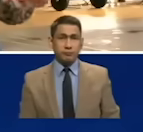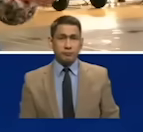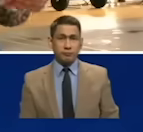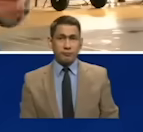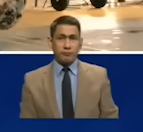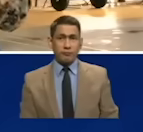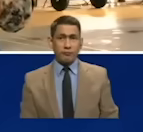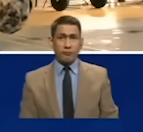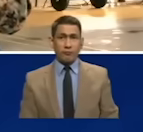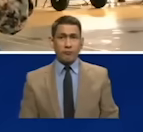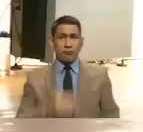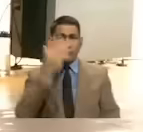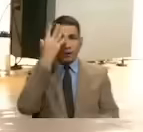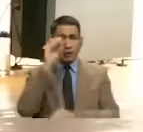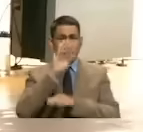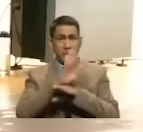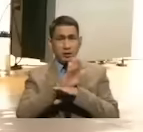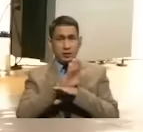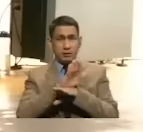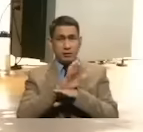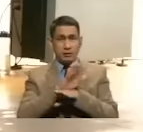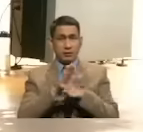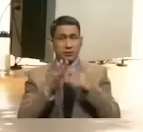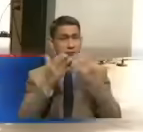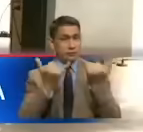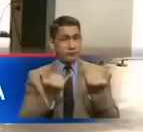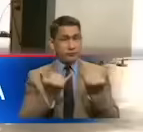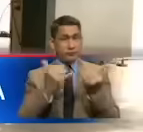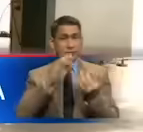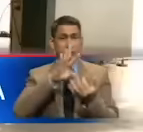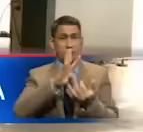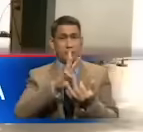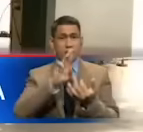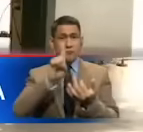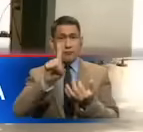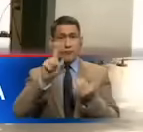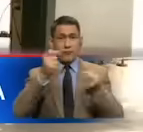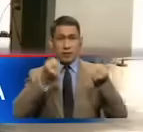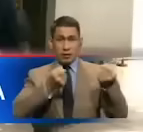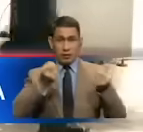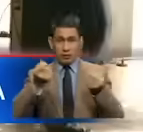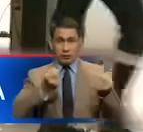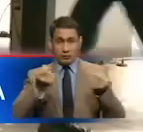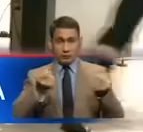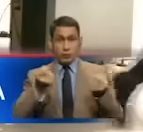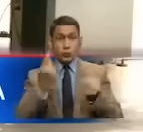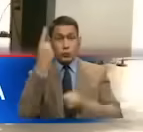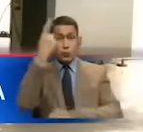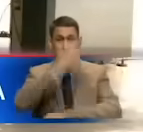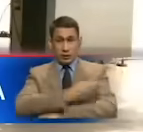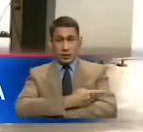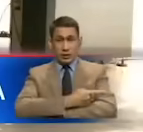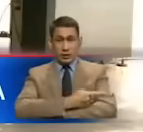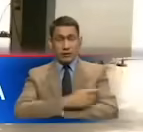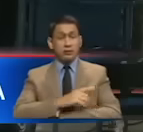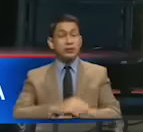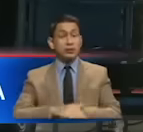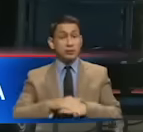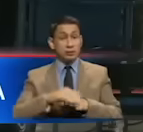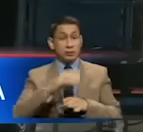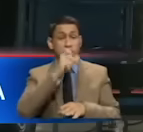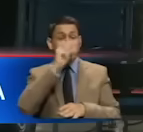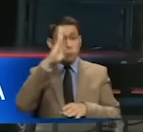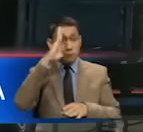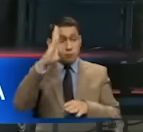¿Qué tal? Muy buenas tardes. Así es. Bueno, al menos 61 vehículos al día son retenidos por la falta